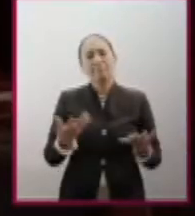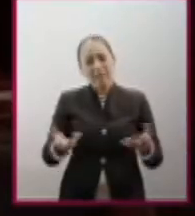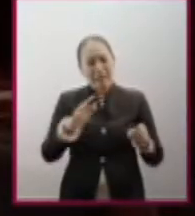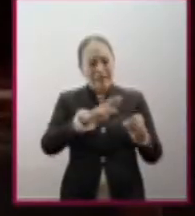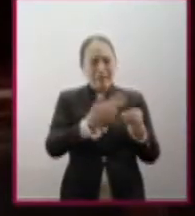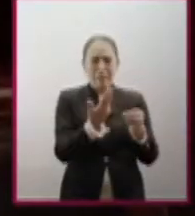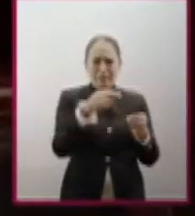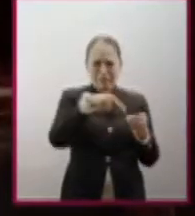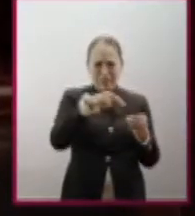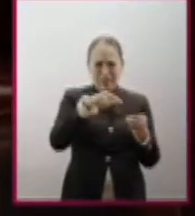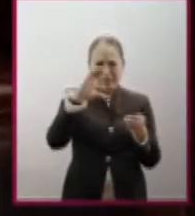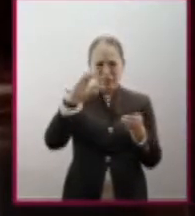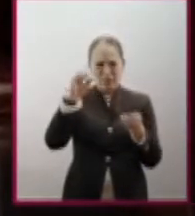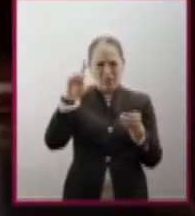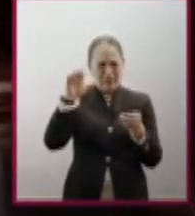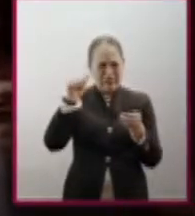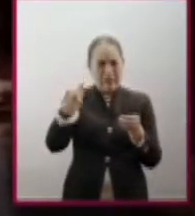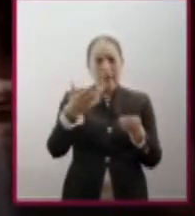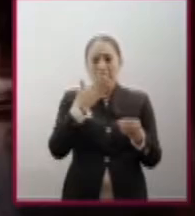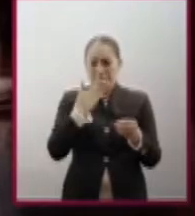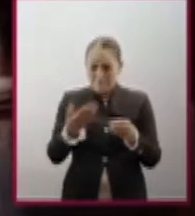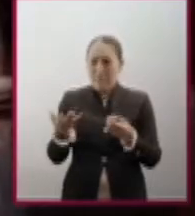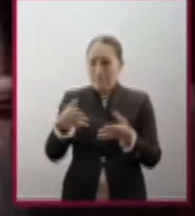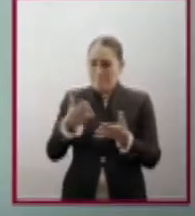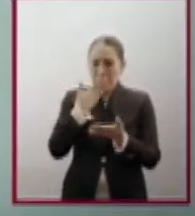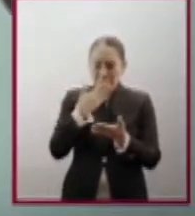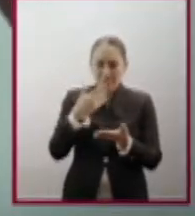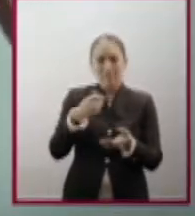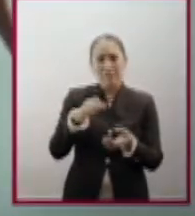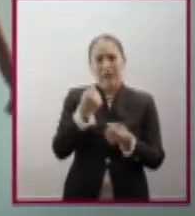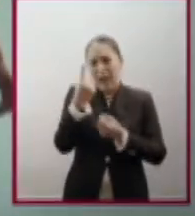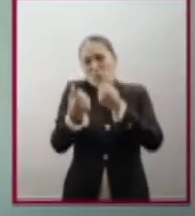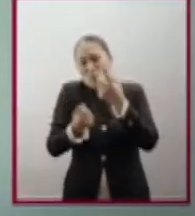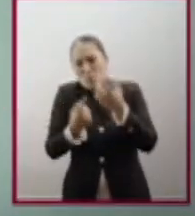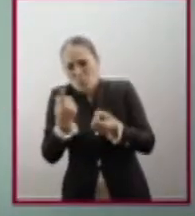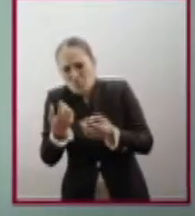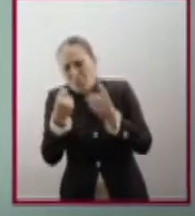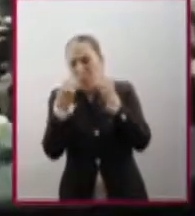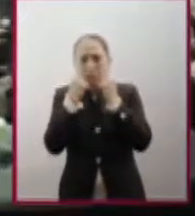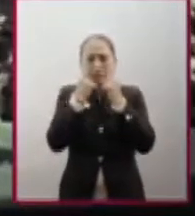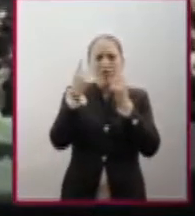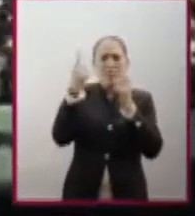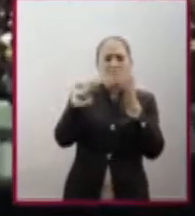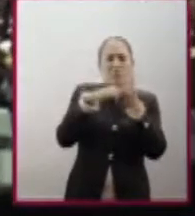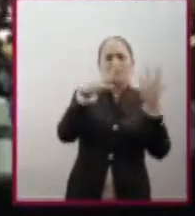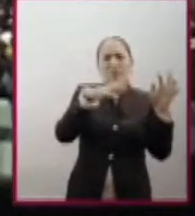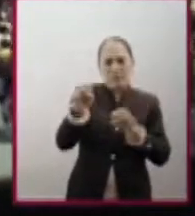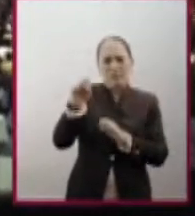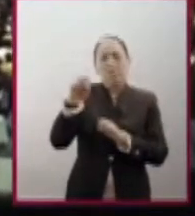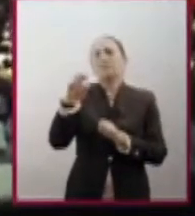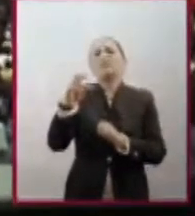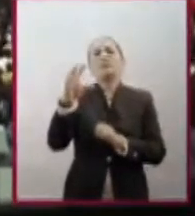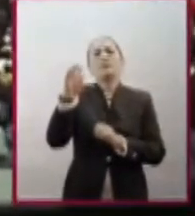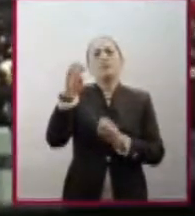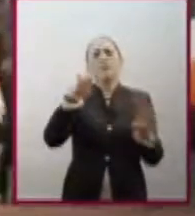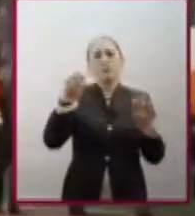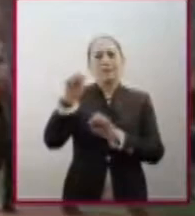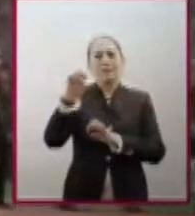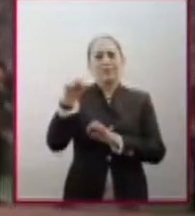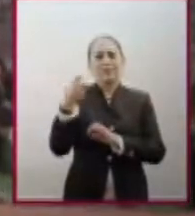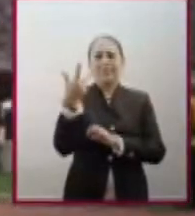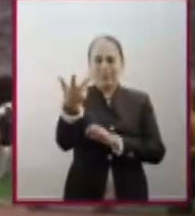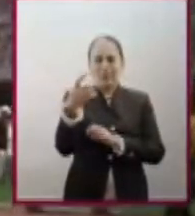Aun cuando la bebida de cola no era bien recibida por todos, eso no impidió que en 1968 esa marca fuera el